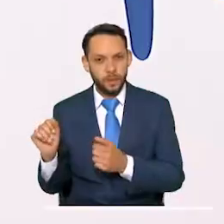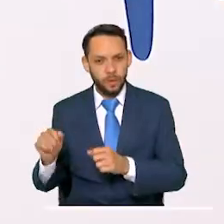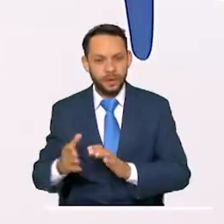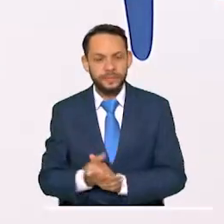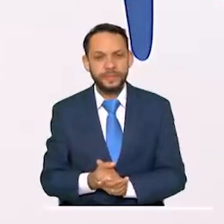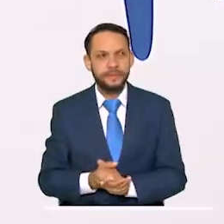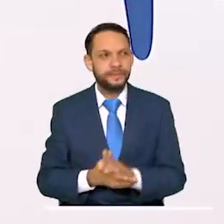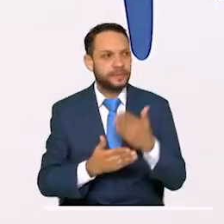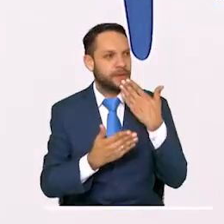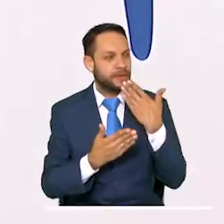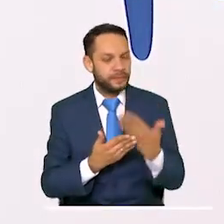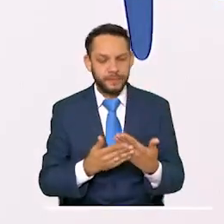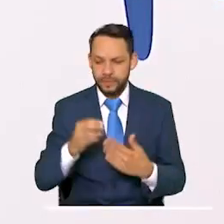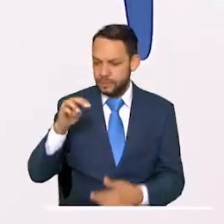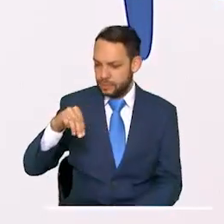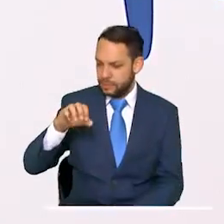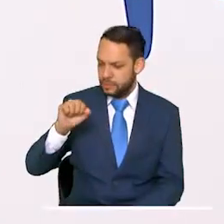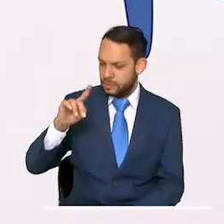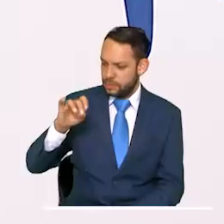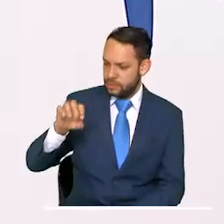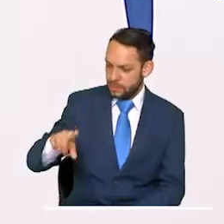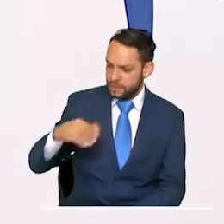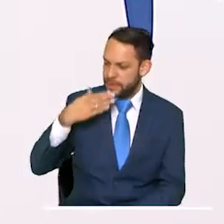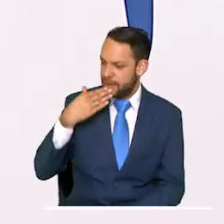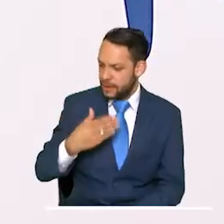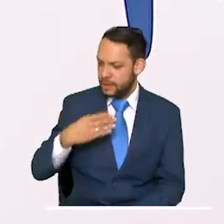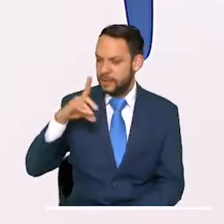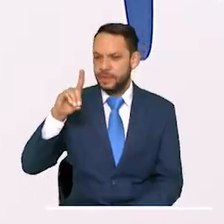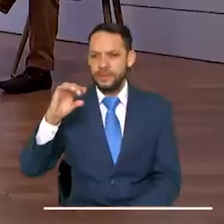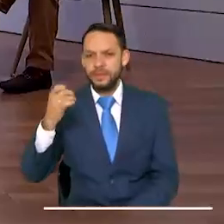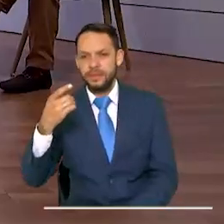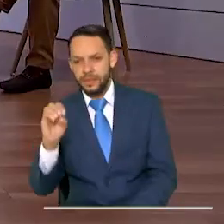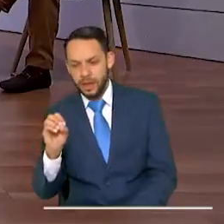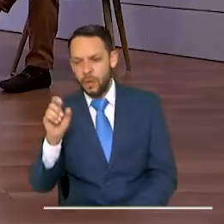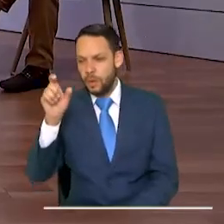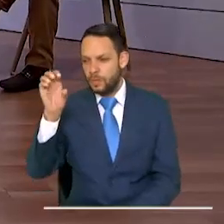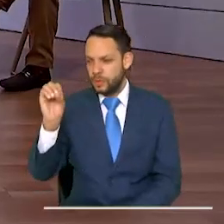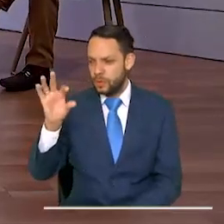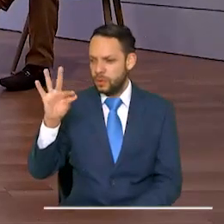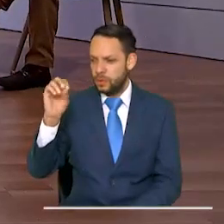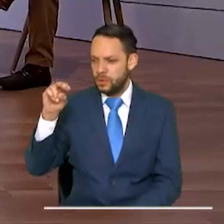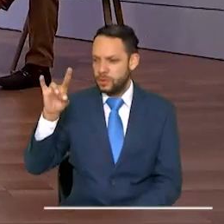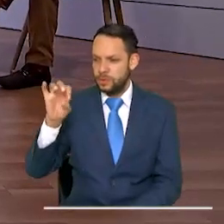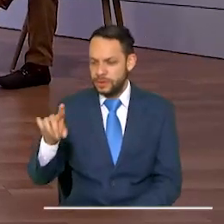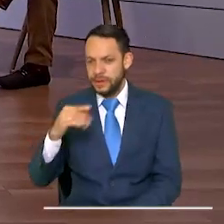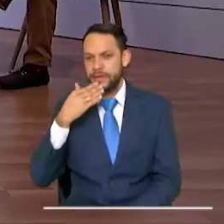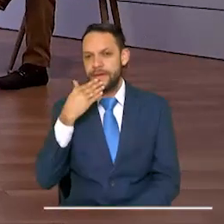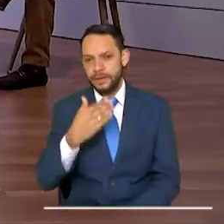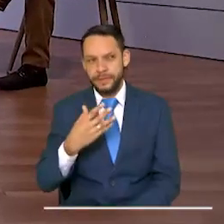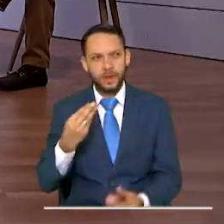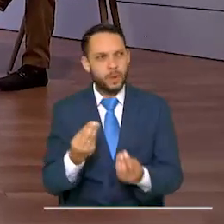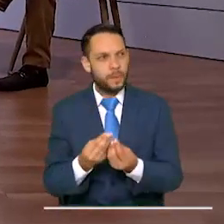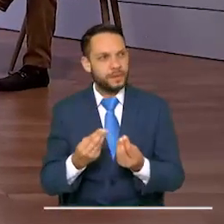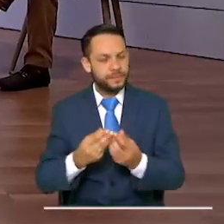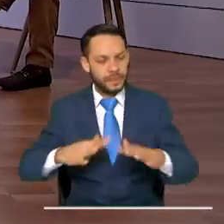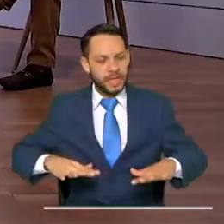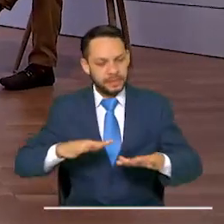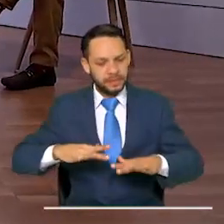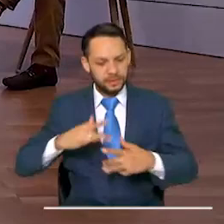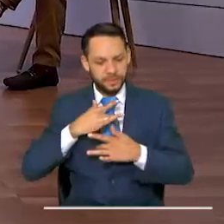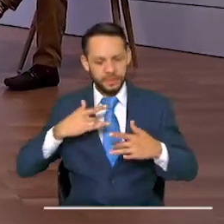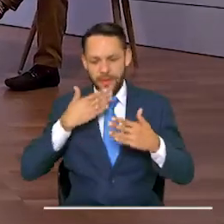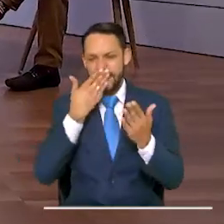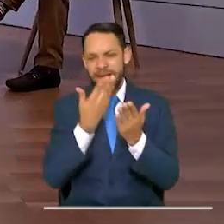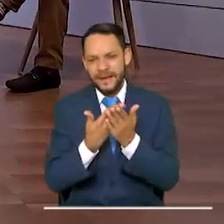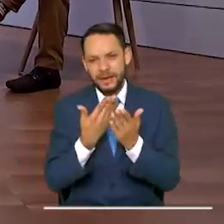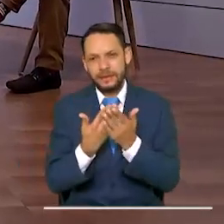311-376-4957. Ok, doctor Manuel Ignacio Moreno, doctor Diego Patiño, doctor Otoniel, nuestro compañero de Parque de la Salud, muchísimas